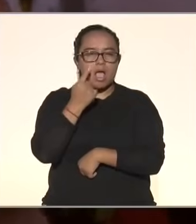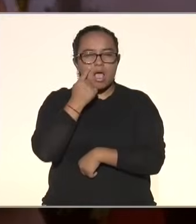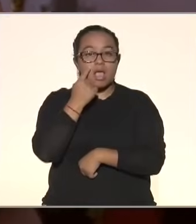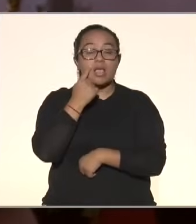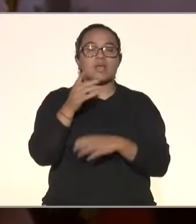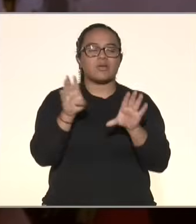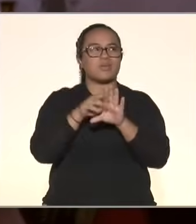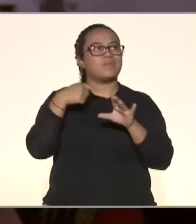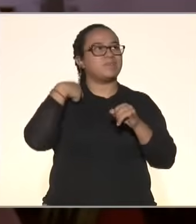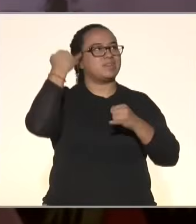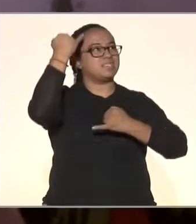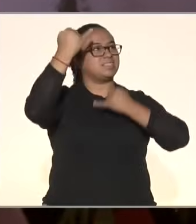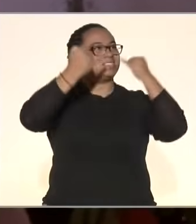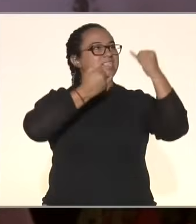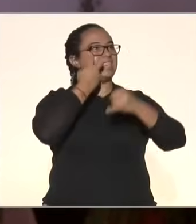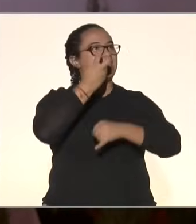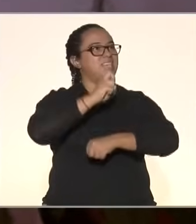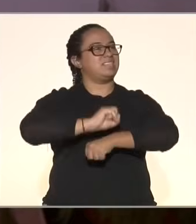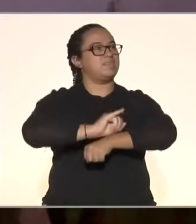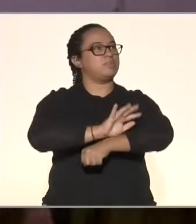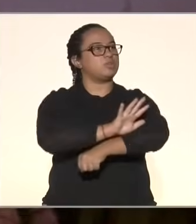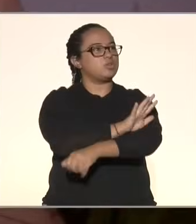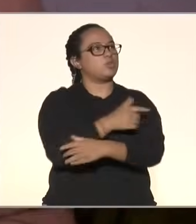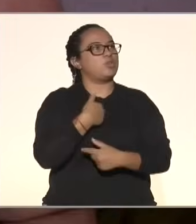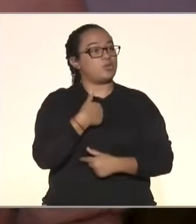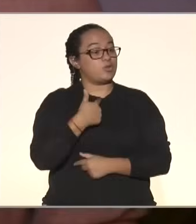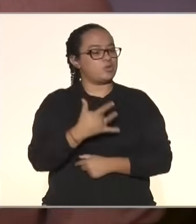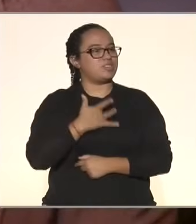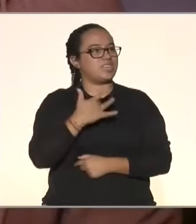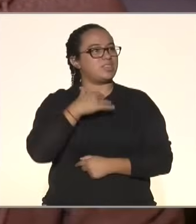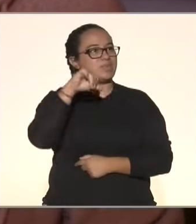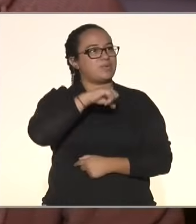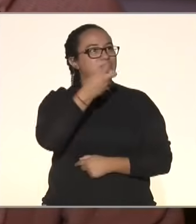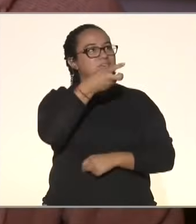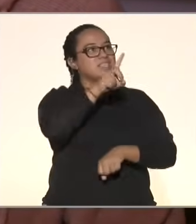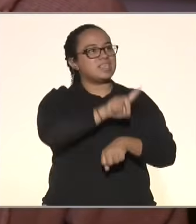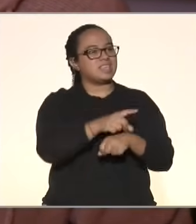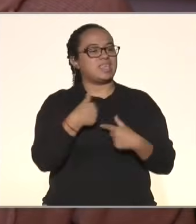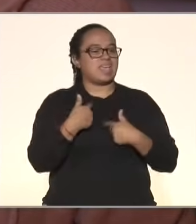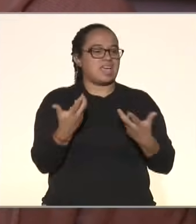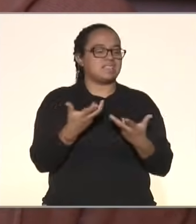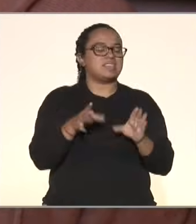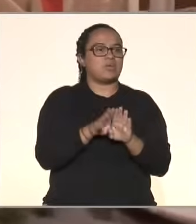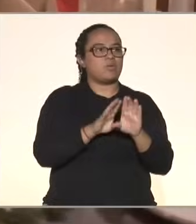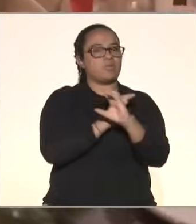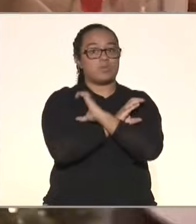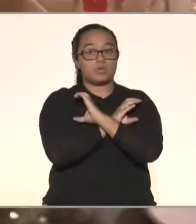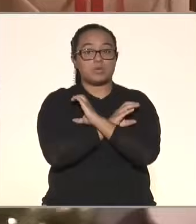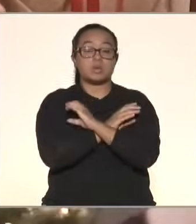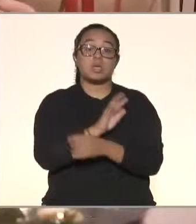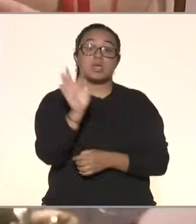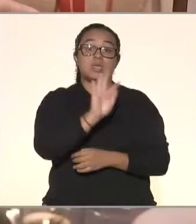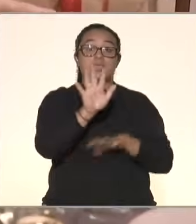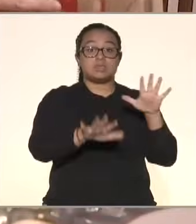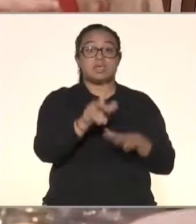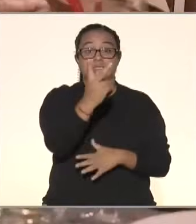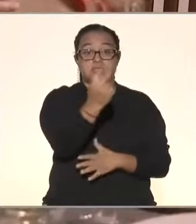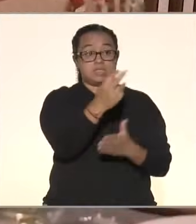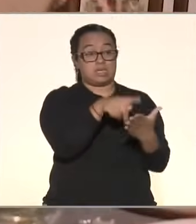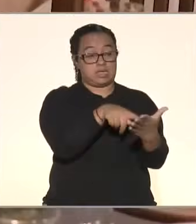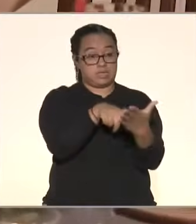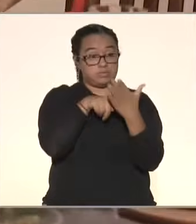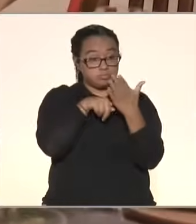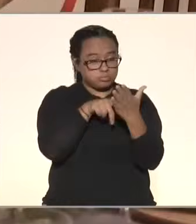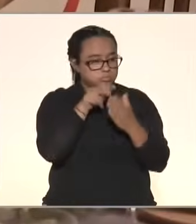generar expectativas emocionales sobre cómo debemos sentirnos y comportarnos, ya sea por los medios de comunicación o por